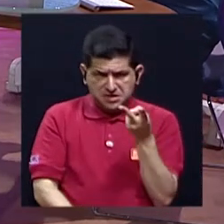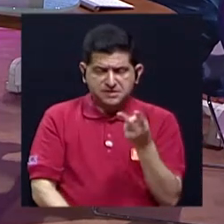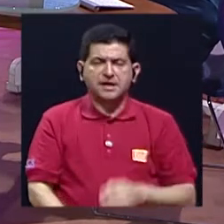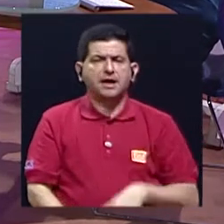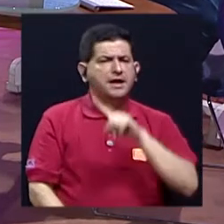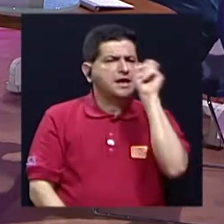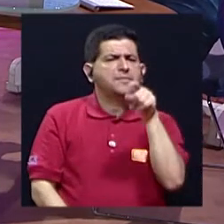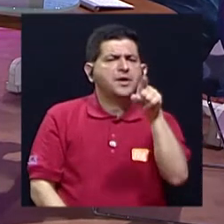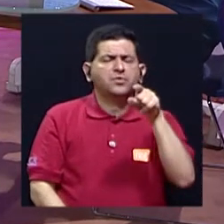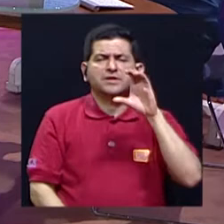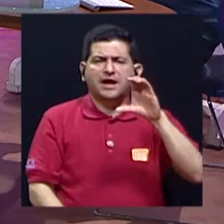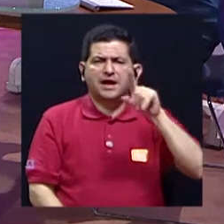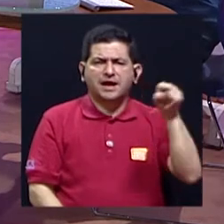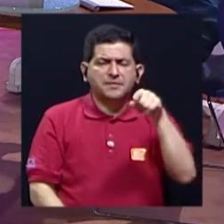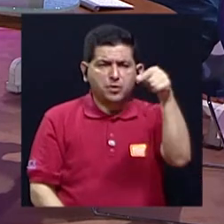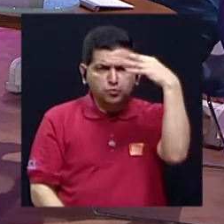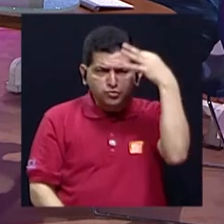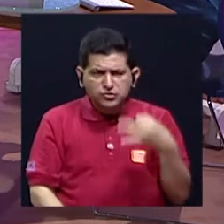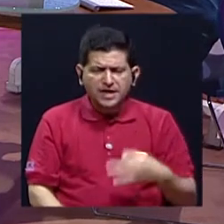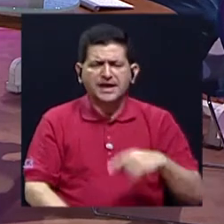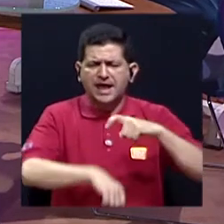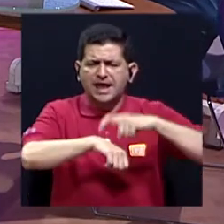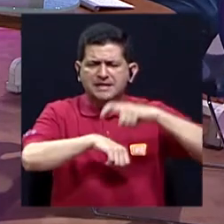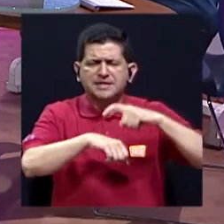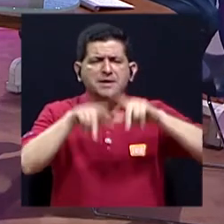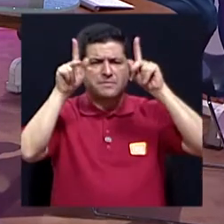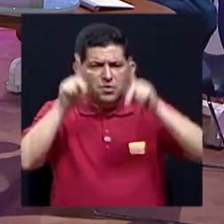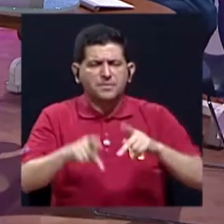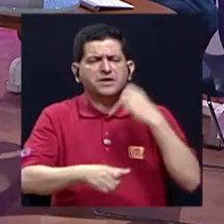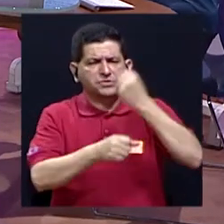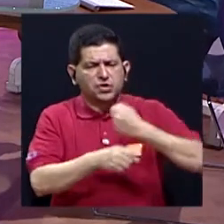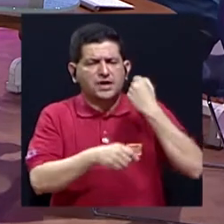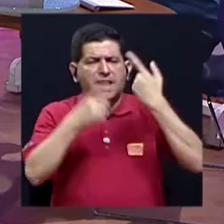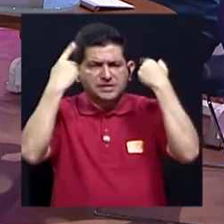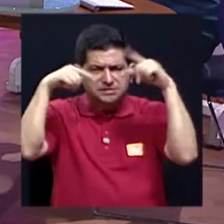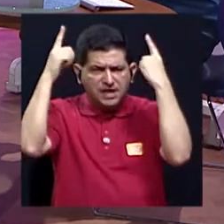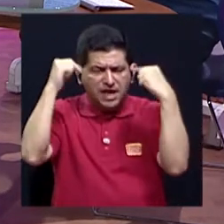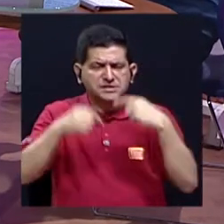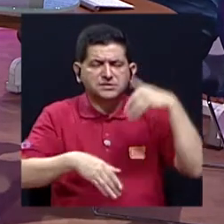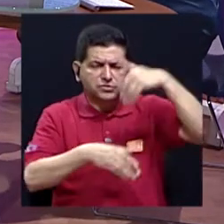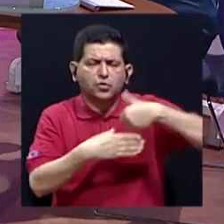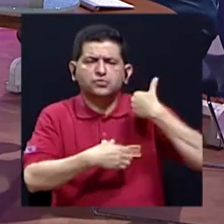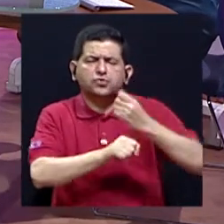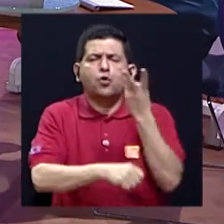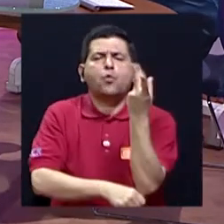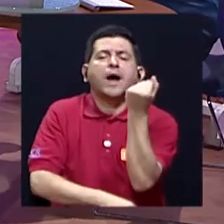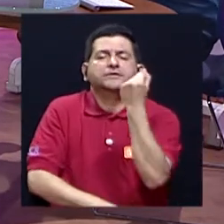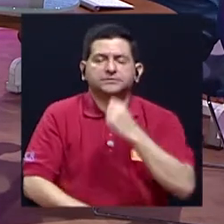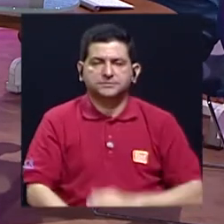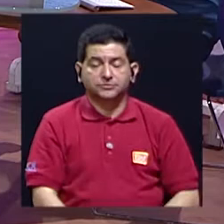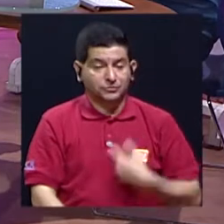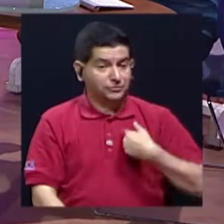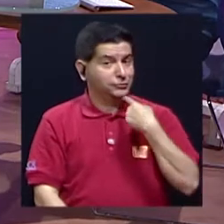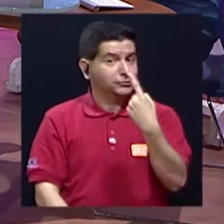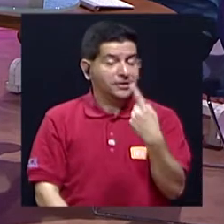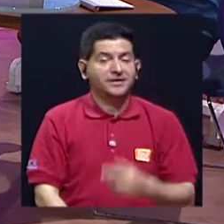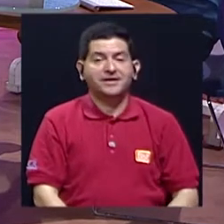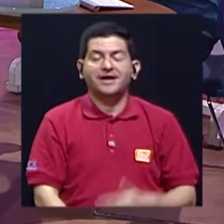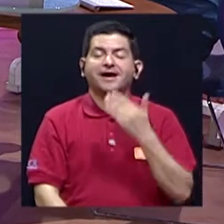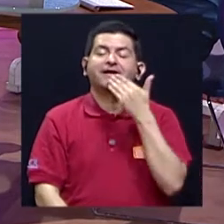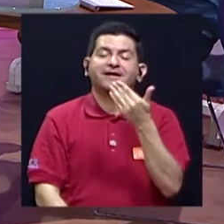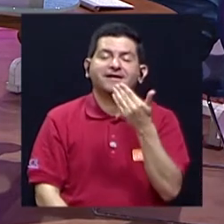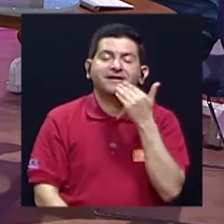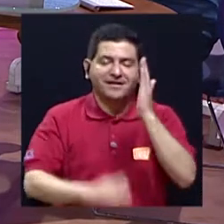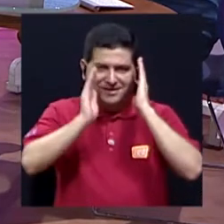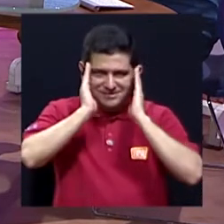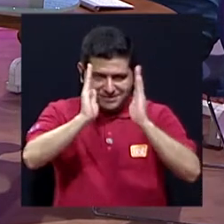doña Carmen, ¿cuánto tiempo considera usted que un regidor debe dedicar a una labor efectiva en la municipalidad? Bueno, yo le diría a don Luis que gracias por estar